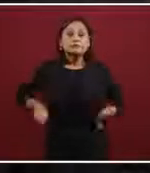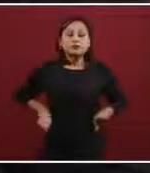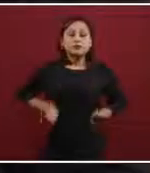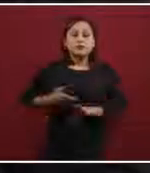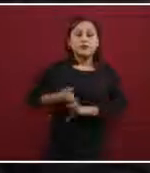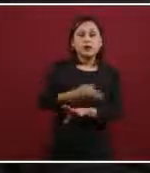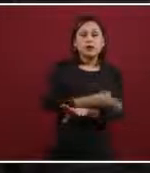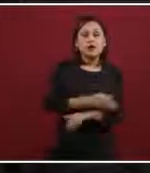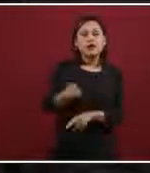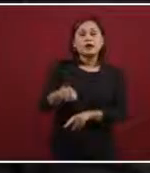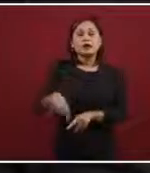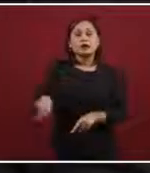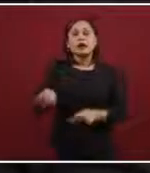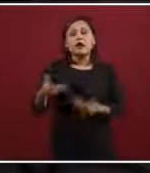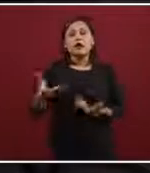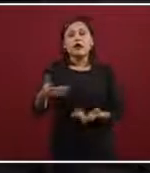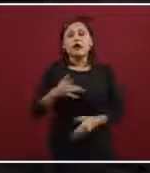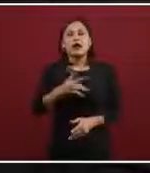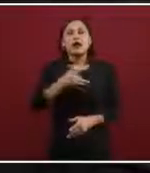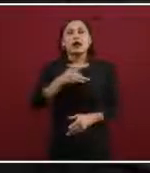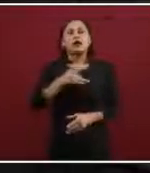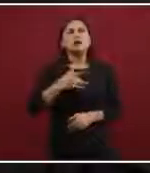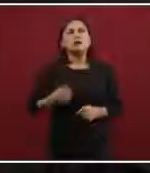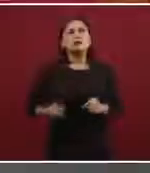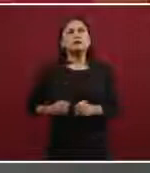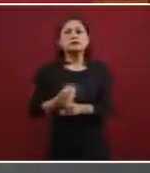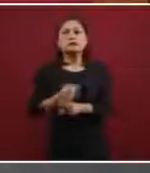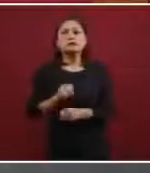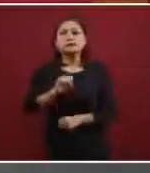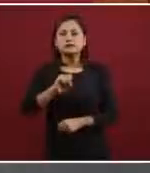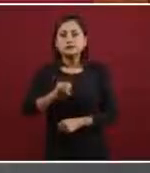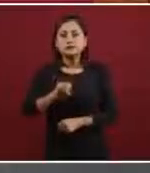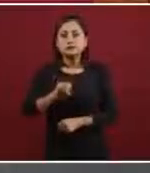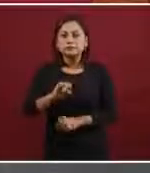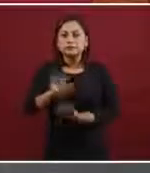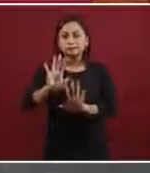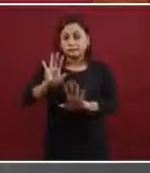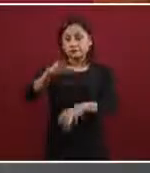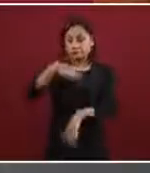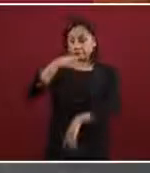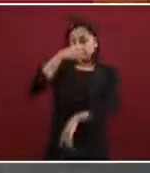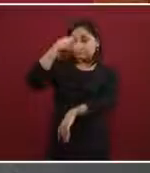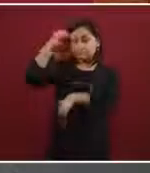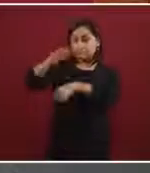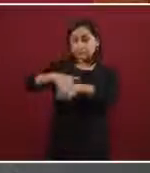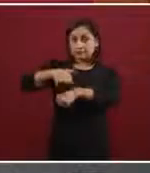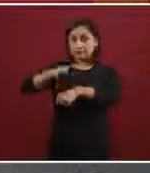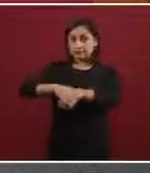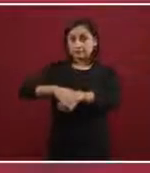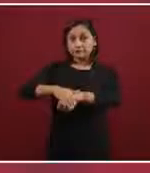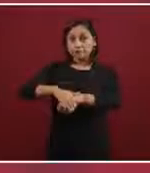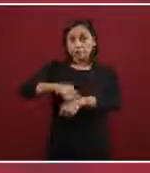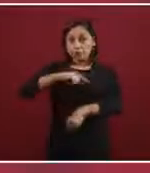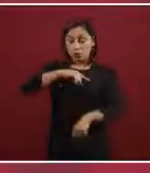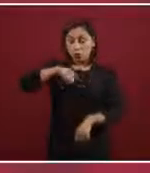en conclusión nosotros no vamos a cambiar la estrategia